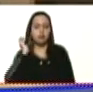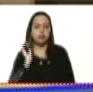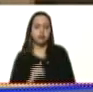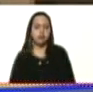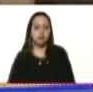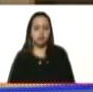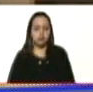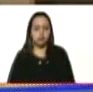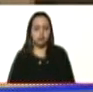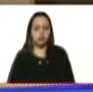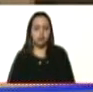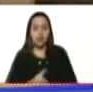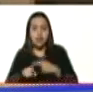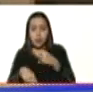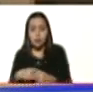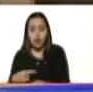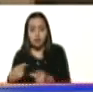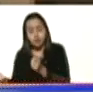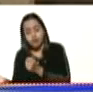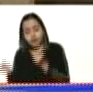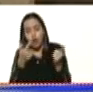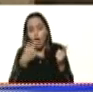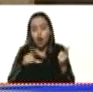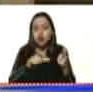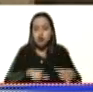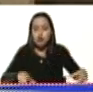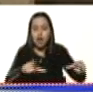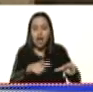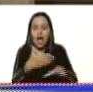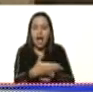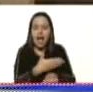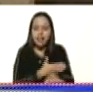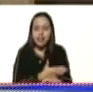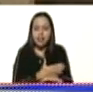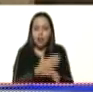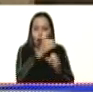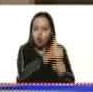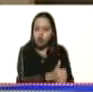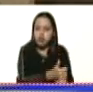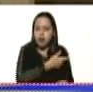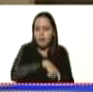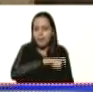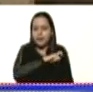a un lugar, antes colonia de España,